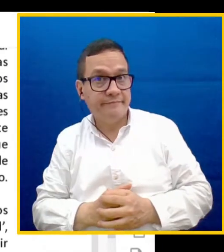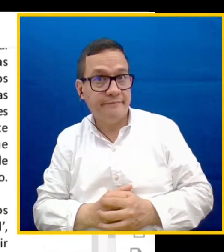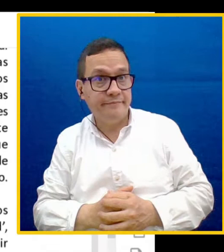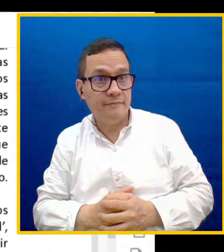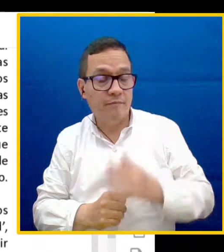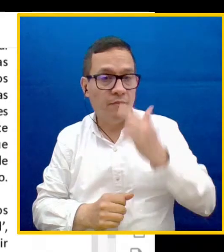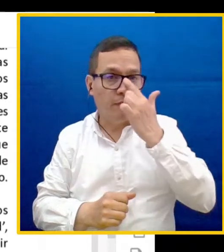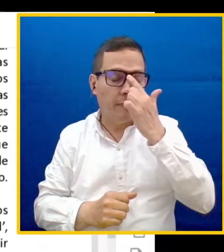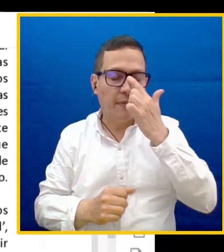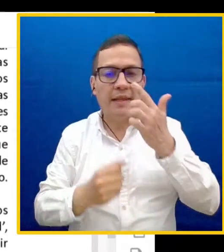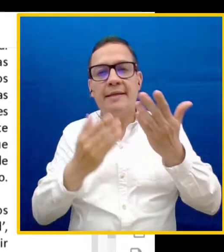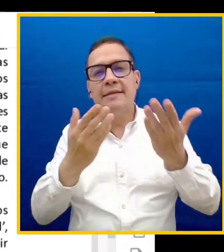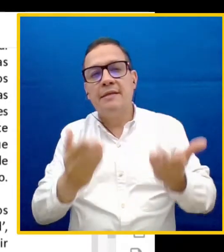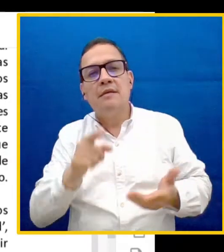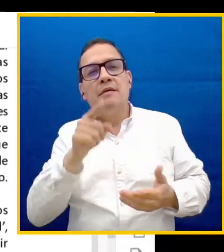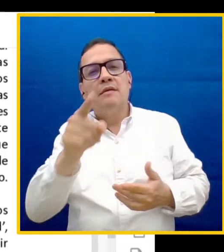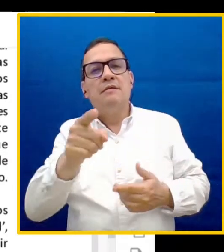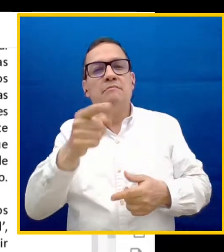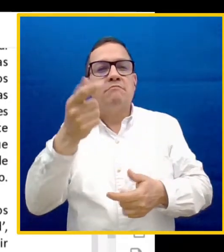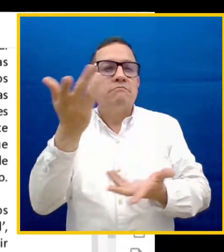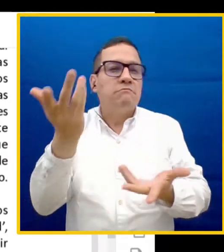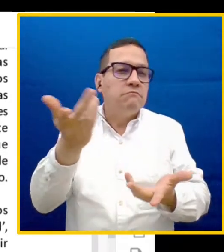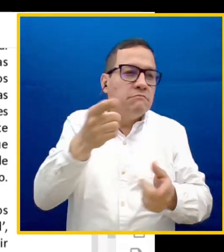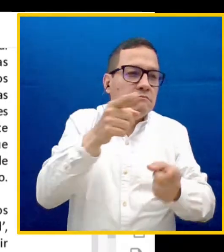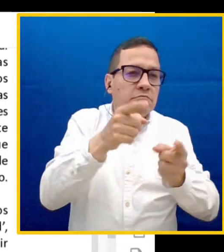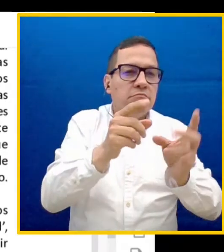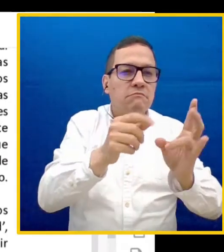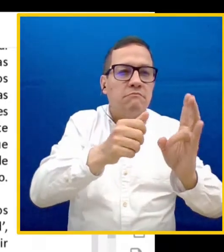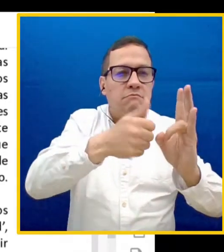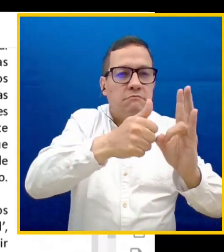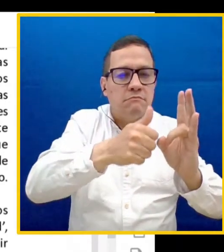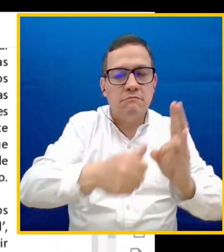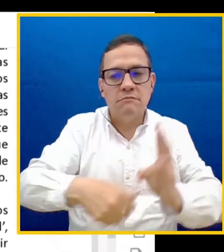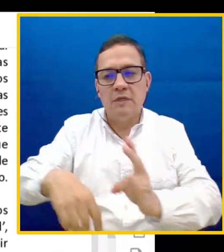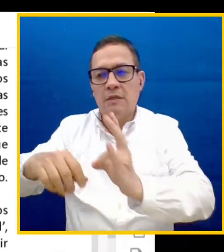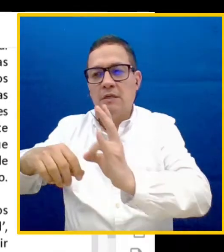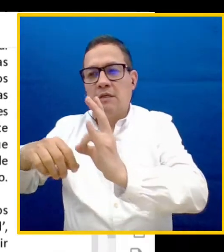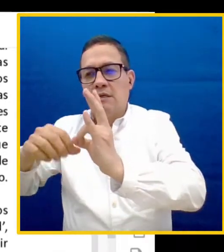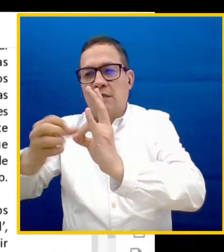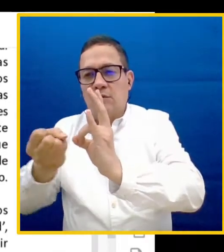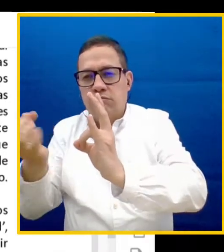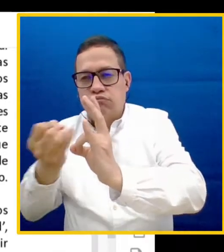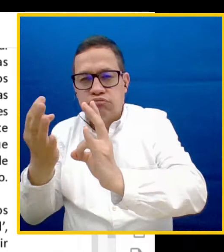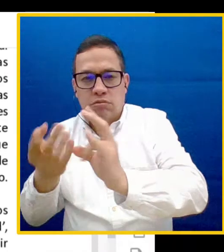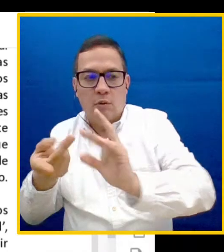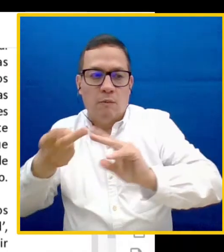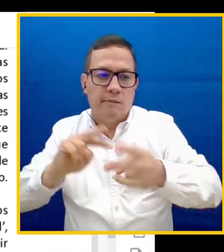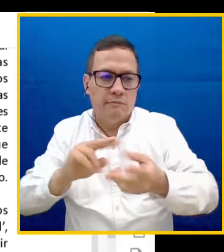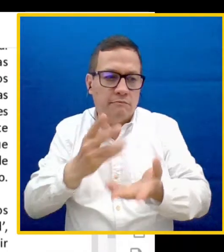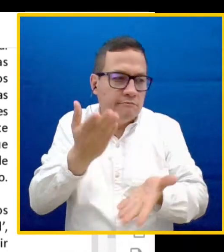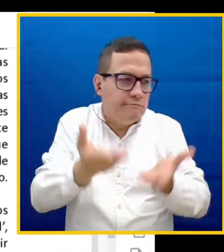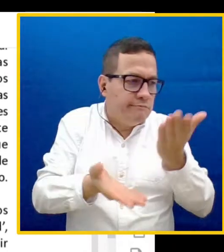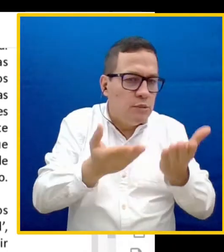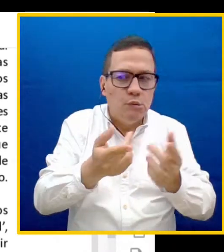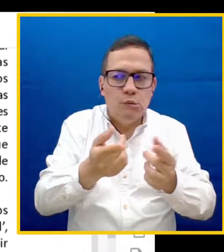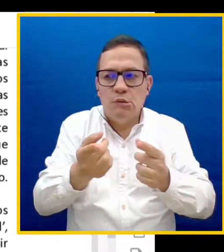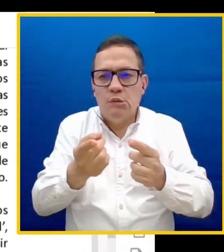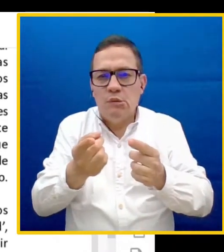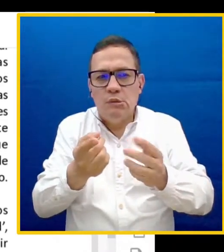Ahora bien, la preferencia por uno u otro enfoque no significa que el restante deba ser